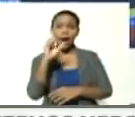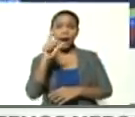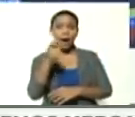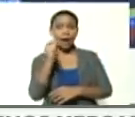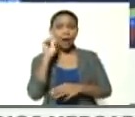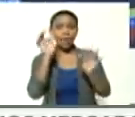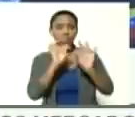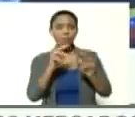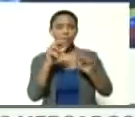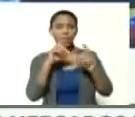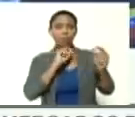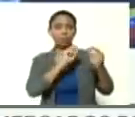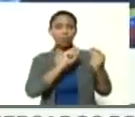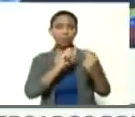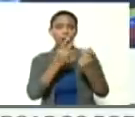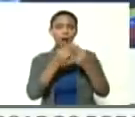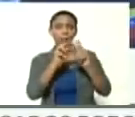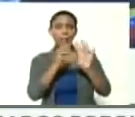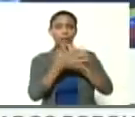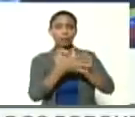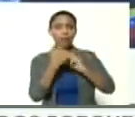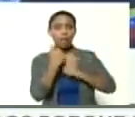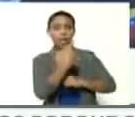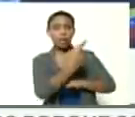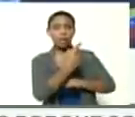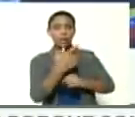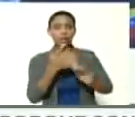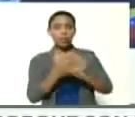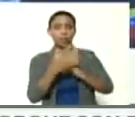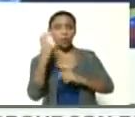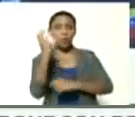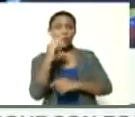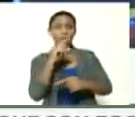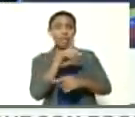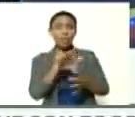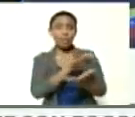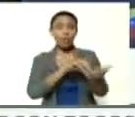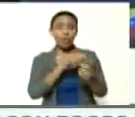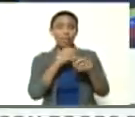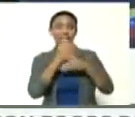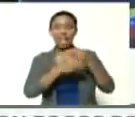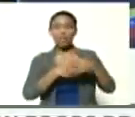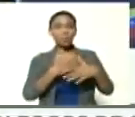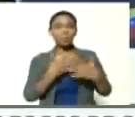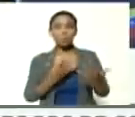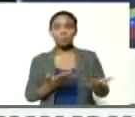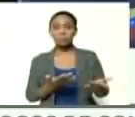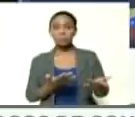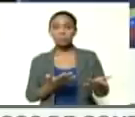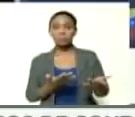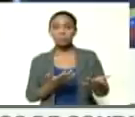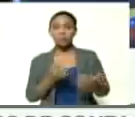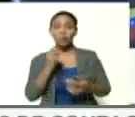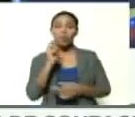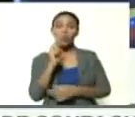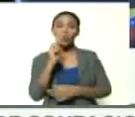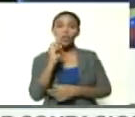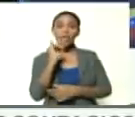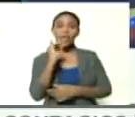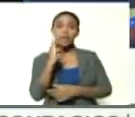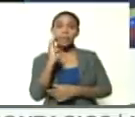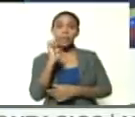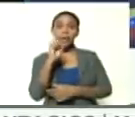diálogo, de la paz, a ese conflicto colombiano. Y lo que ha hecho el uribismo, lo que ha hecho Iván